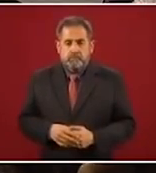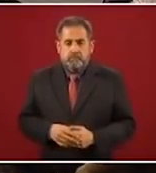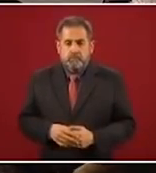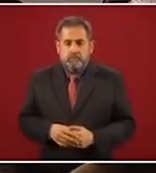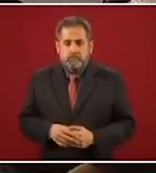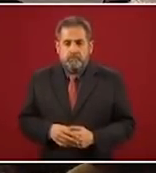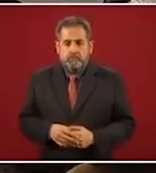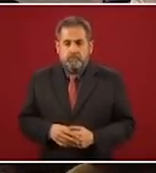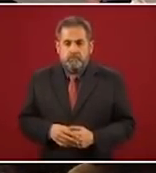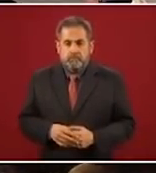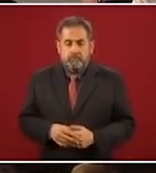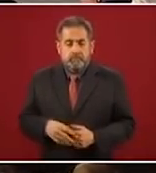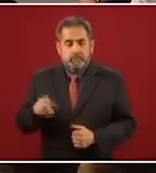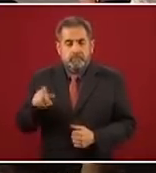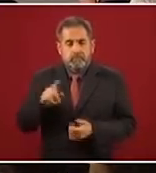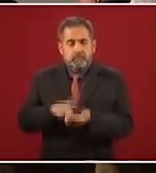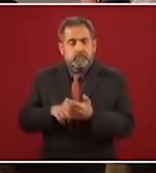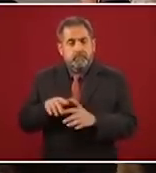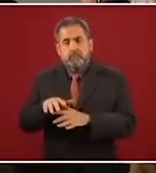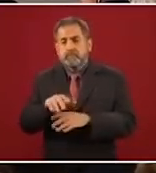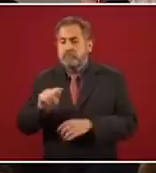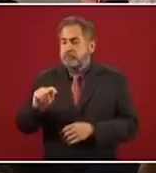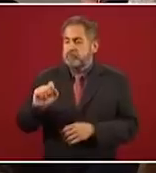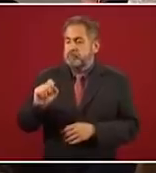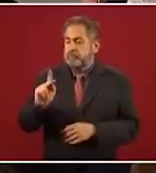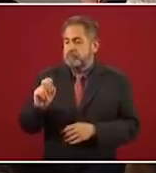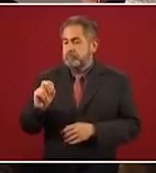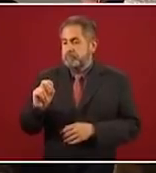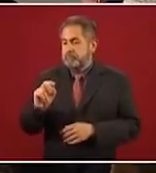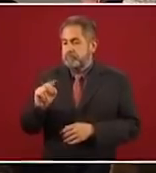2057. La de Tepoztlán. Así es, ¿verdad?